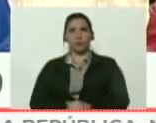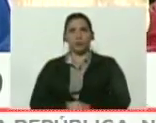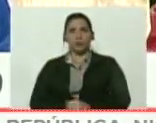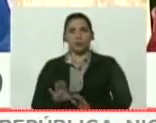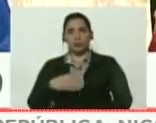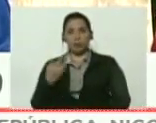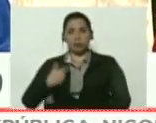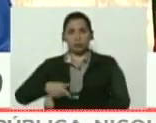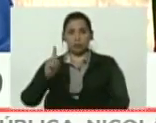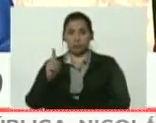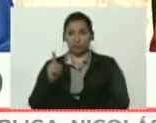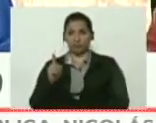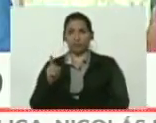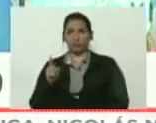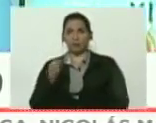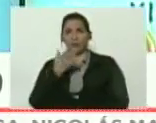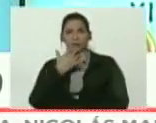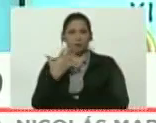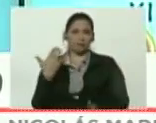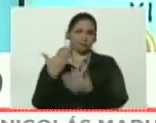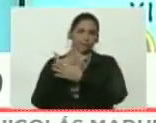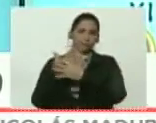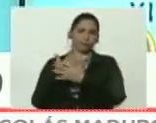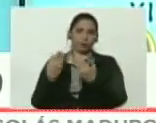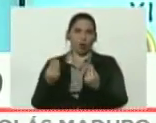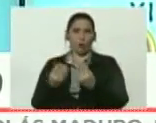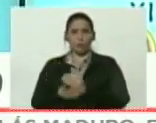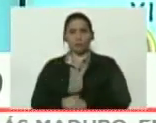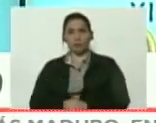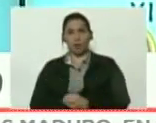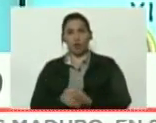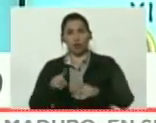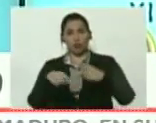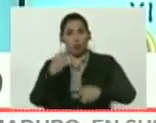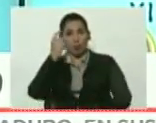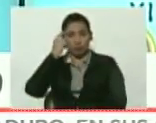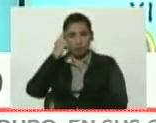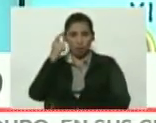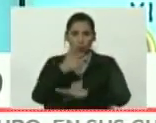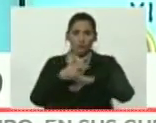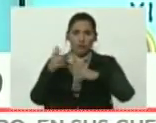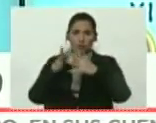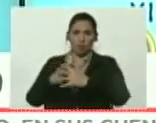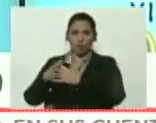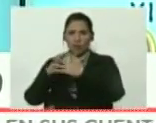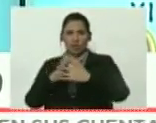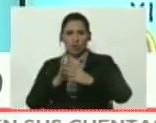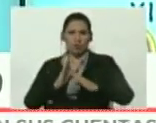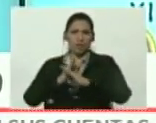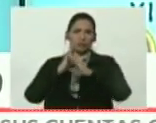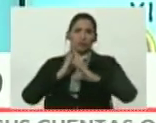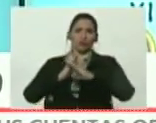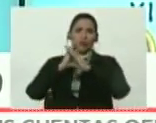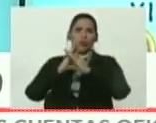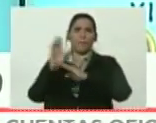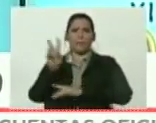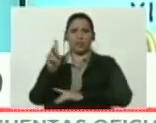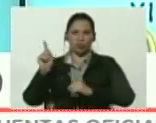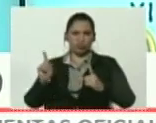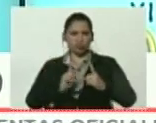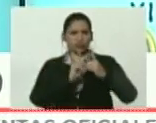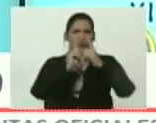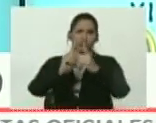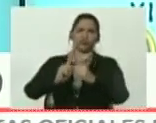yo tener una excusa, como todos los días el gobierno de Estados Unidos sanciona a Venezuela, nos persigue,